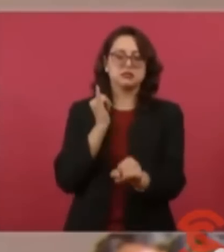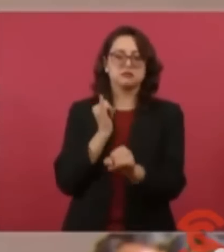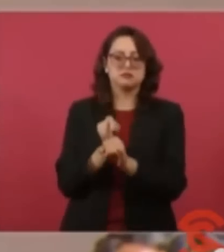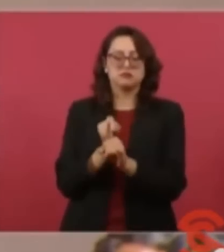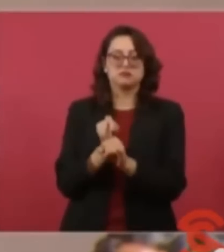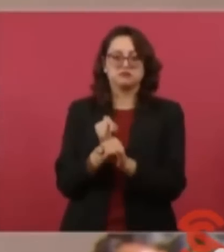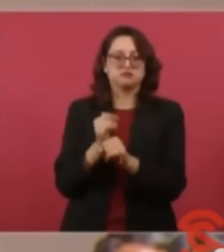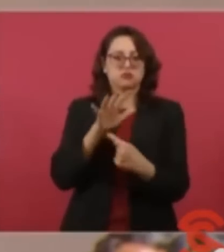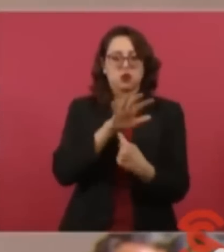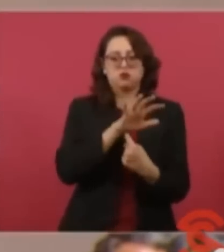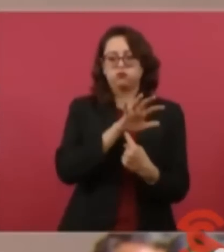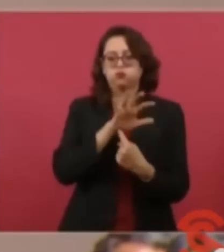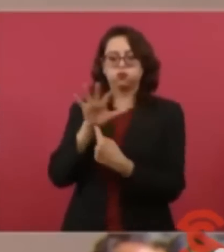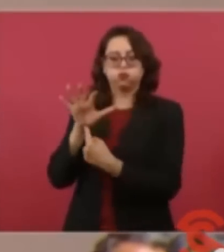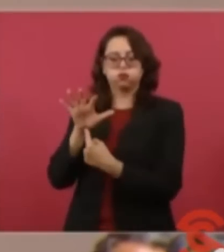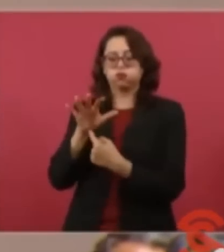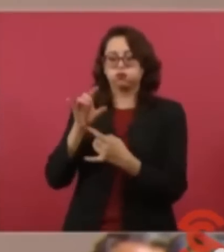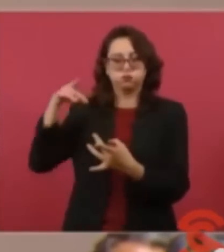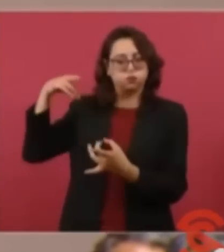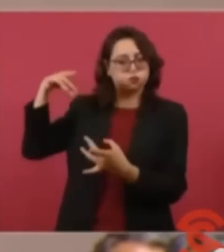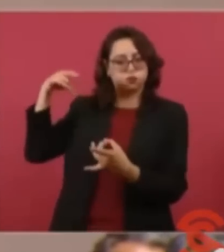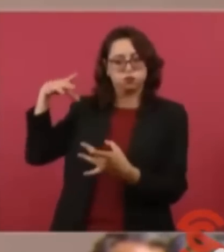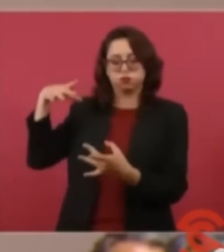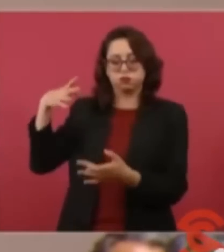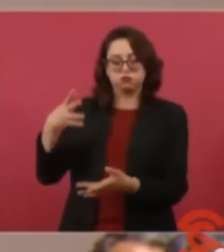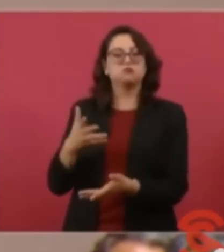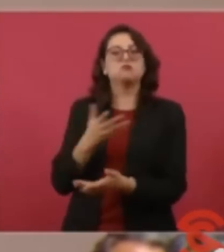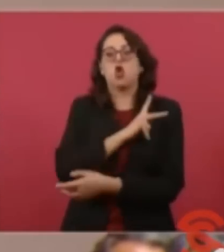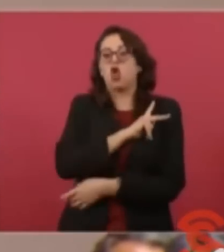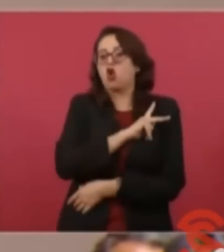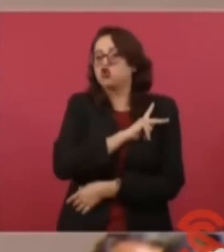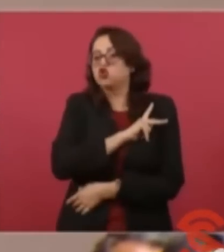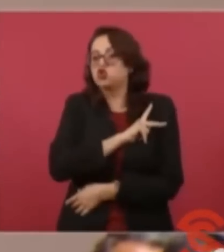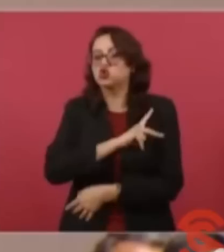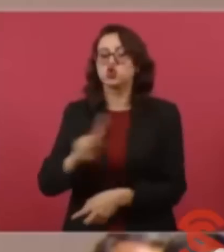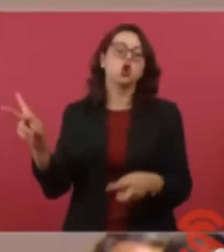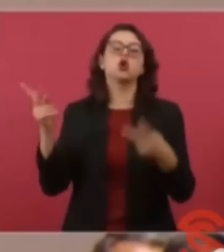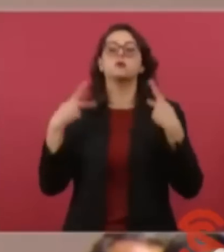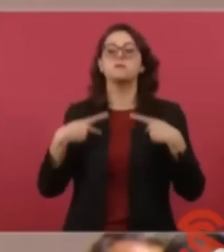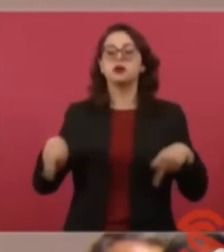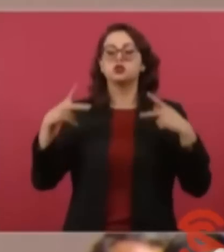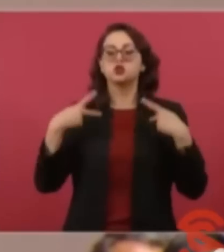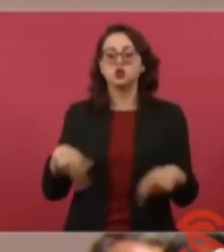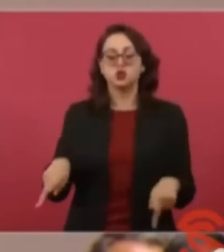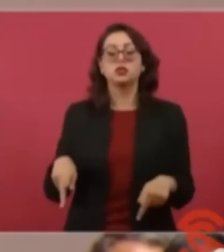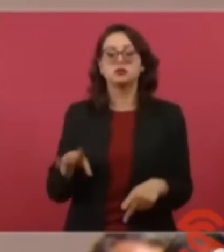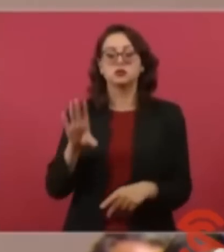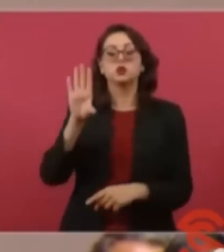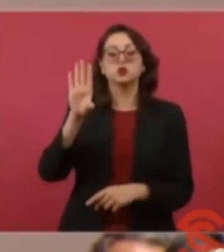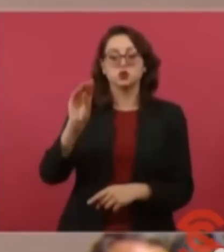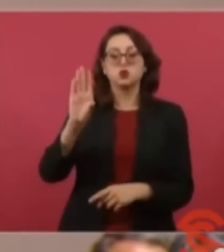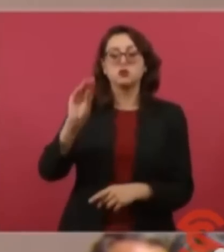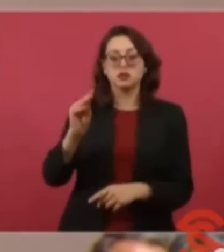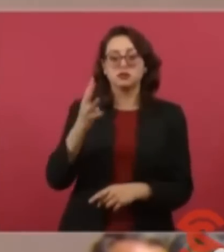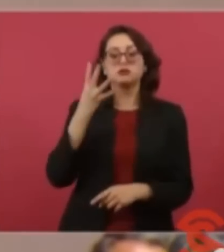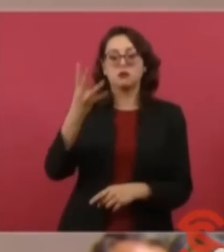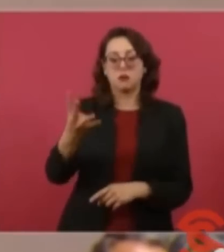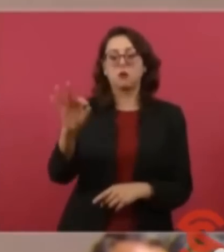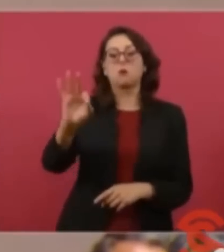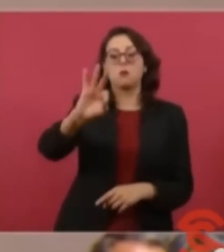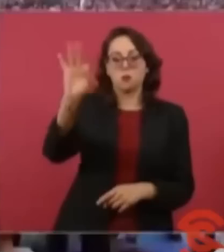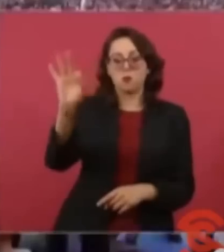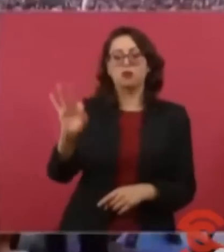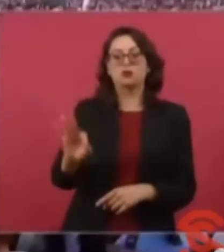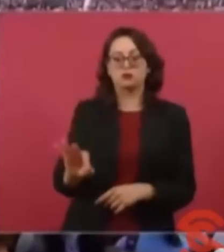importante comunicación de Internet y va a estar al alcance del 94% de los